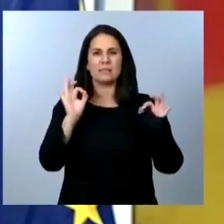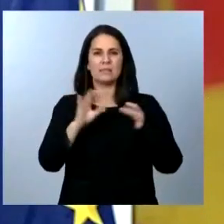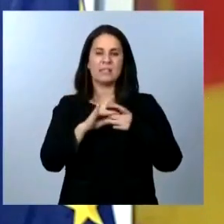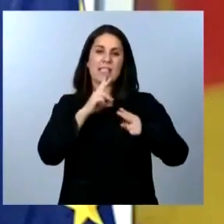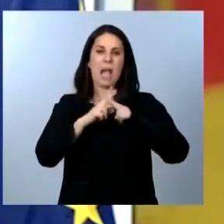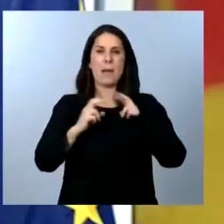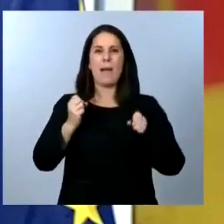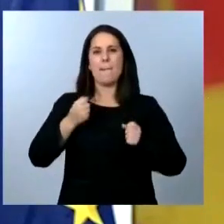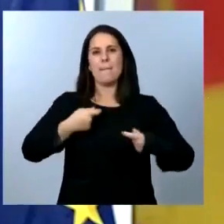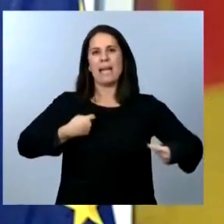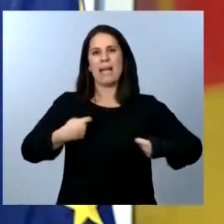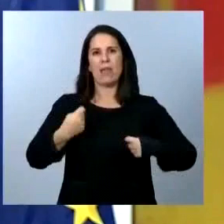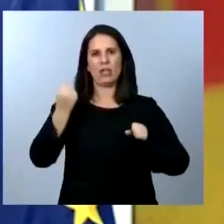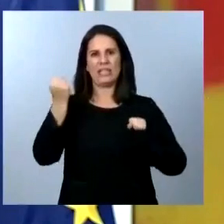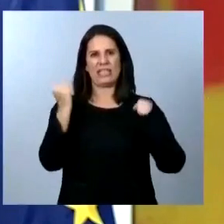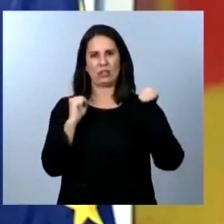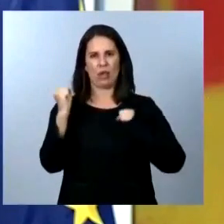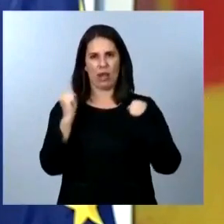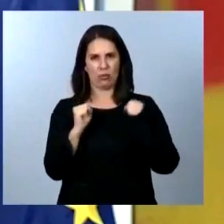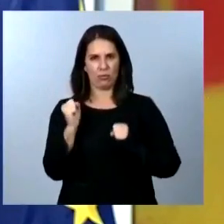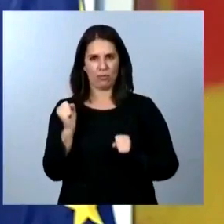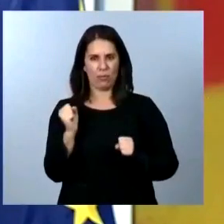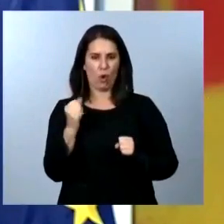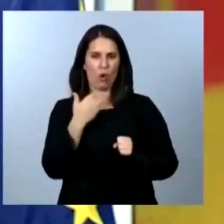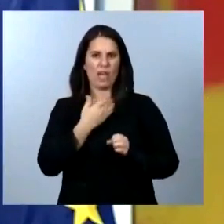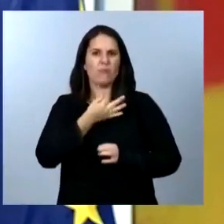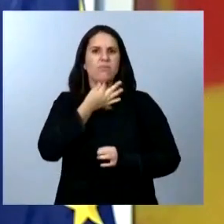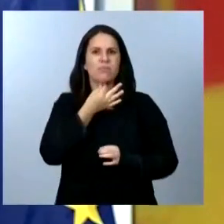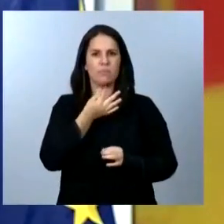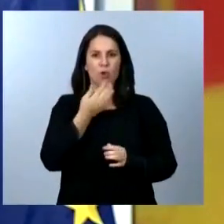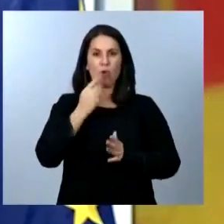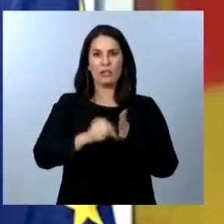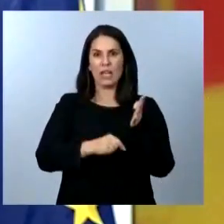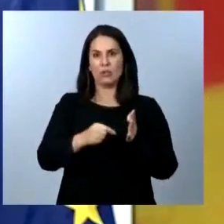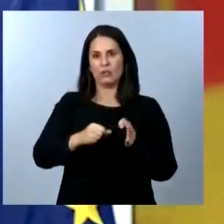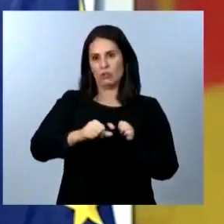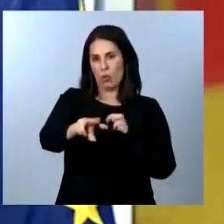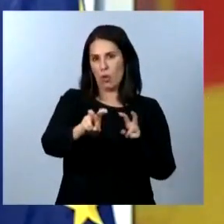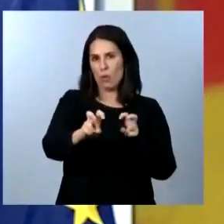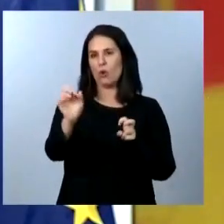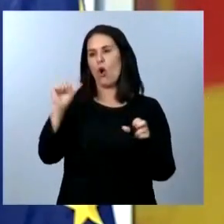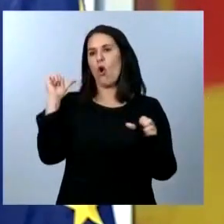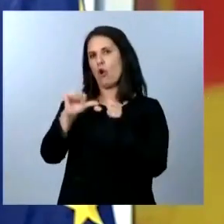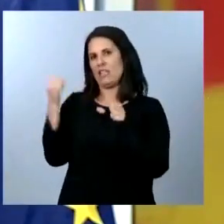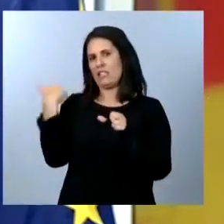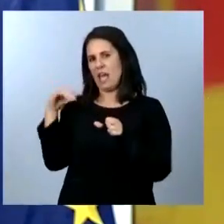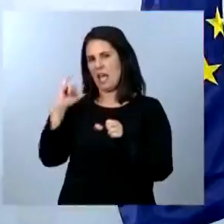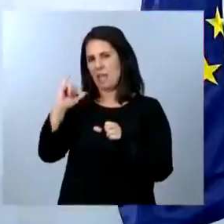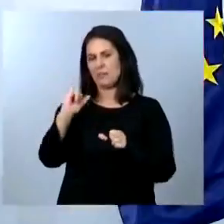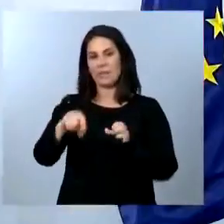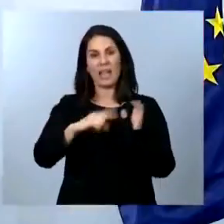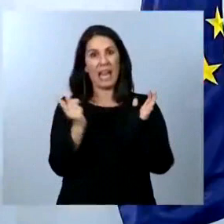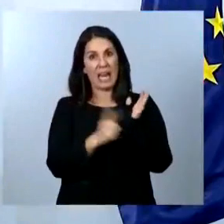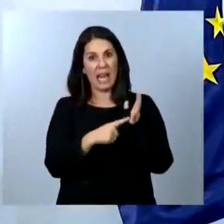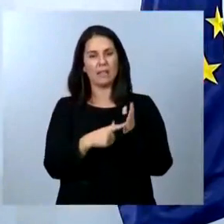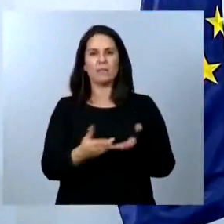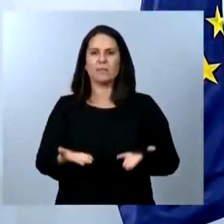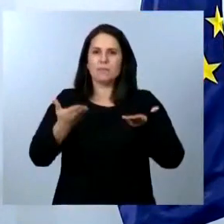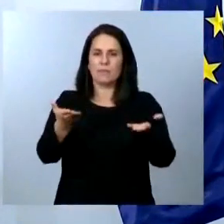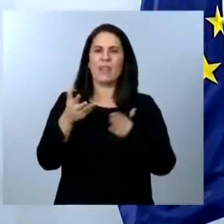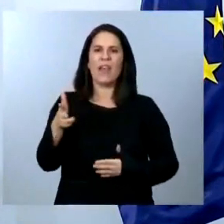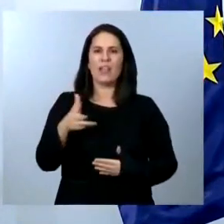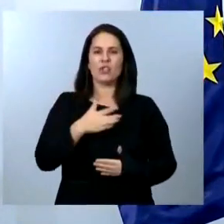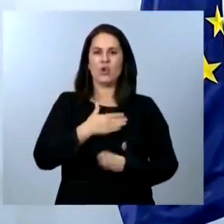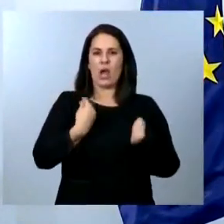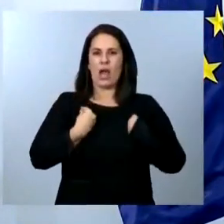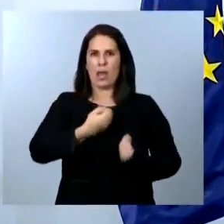contratos como en los contratos ya existentes. Se trata de una ley que va a contribuir a hacer efectivo el derecho a la vivienda que recoge el